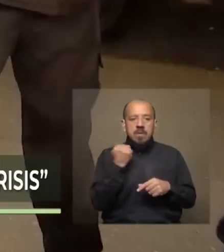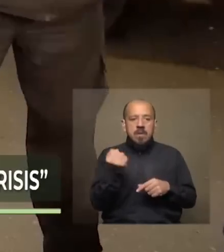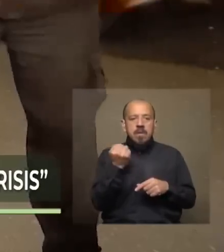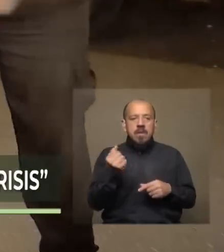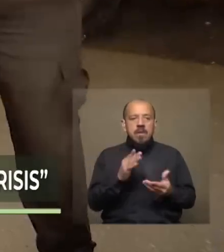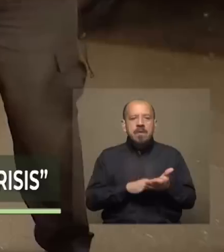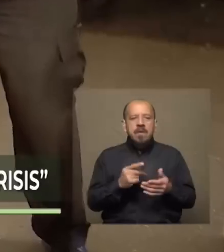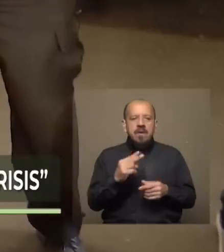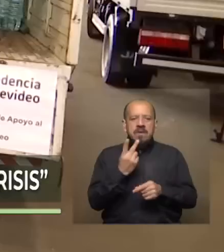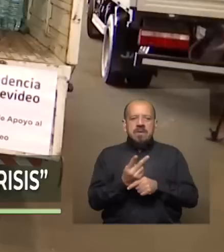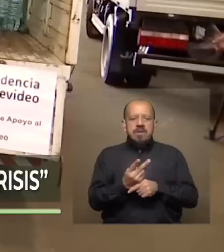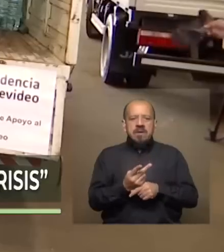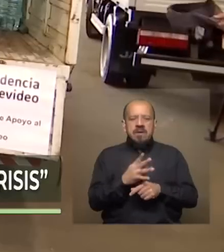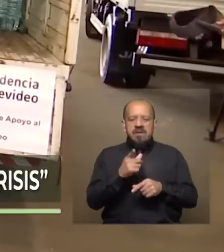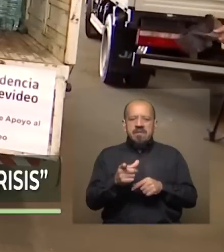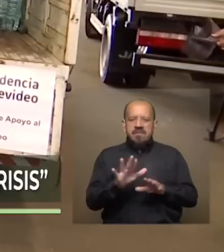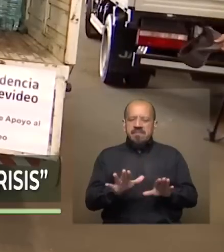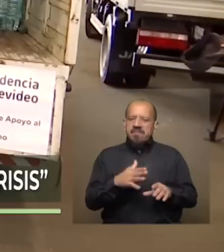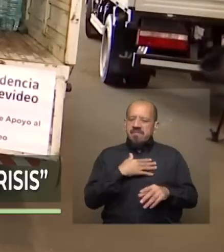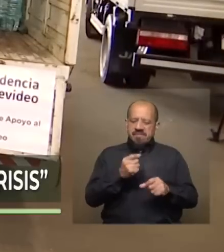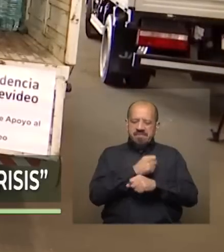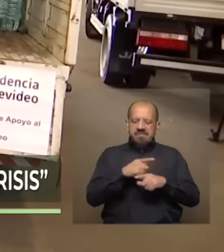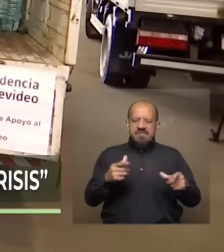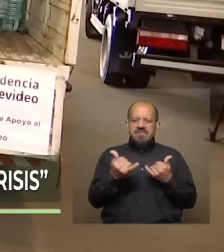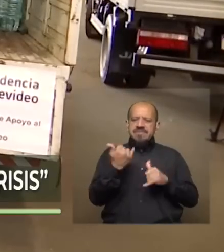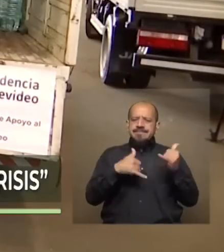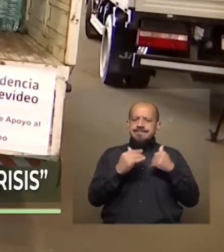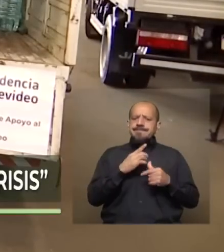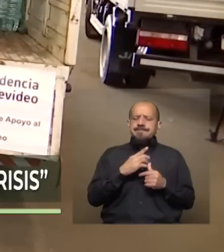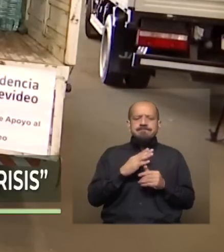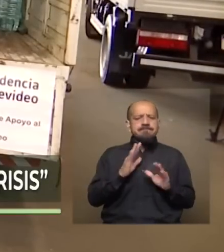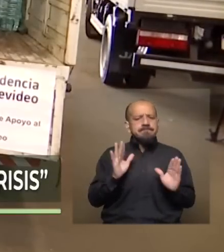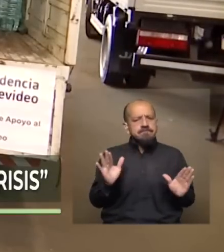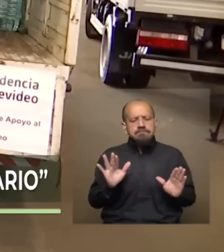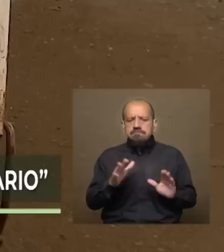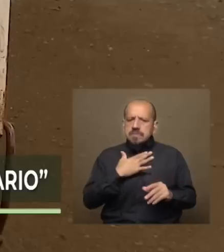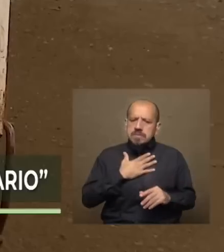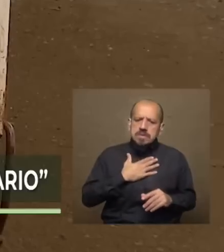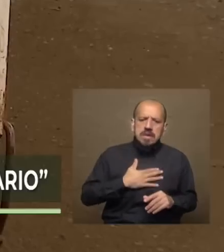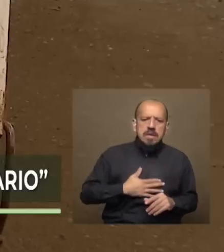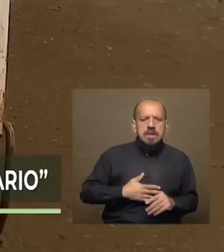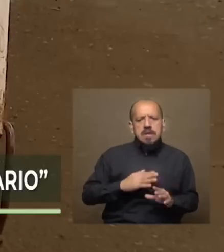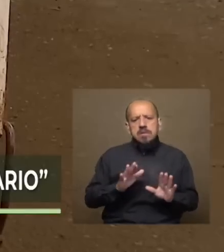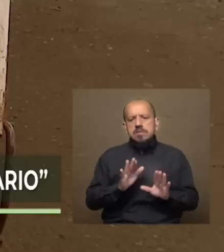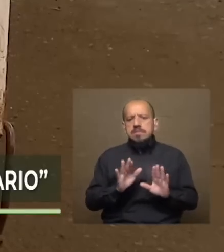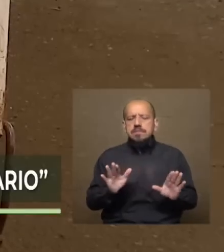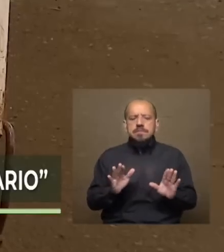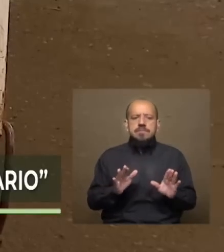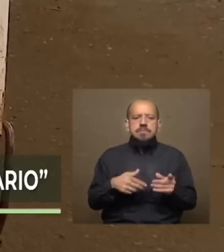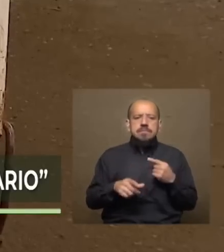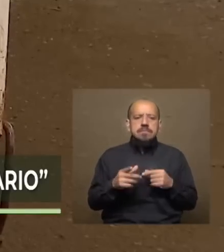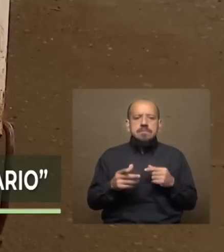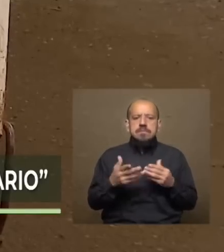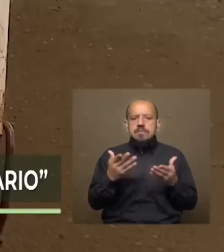elemento en segundo lugar tener una absoluta transparencia de la información por supuesto sin alarmismo sin sin este dar información este